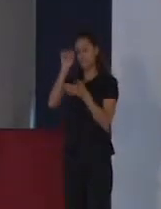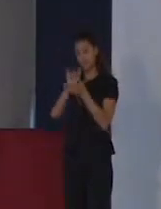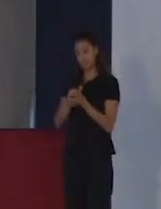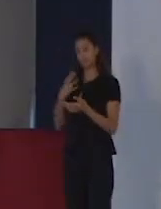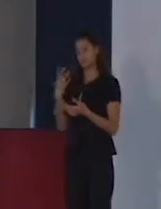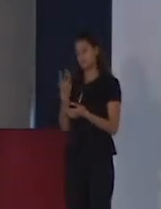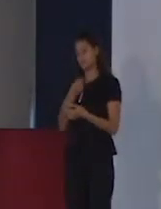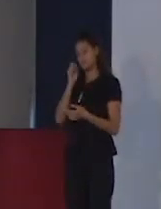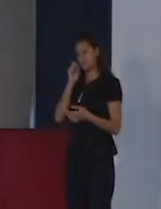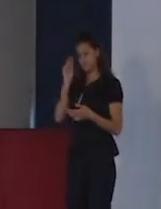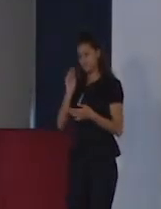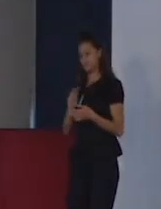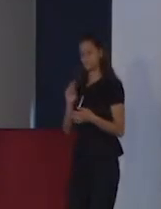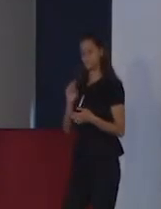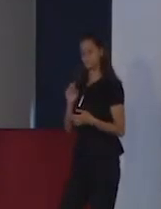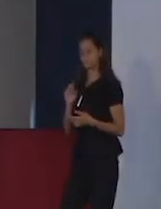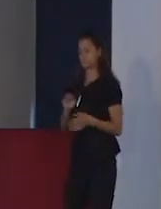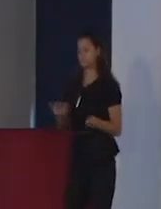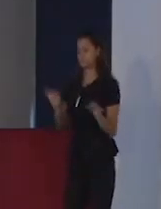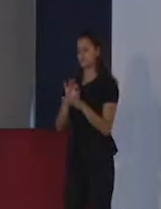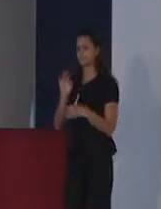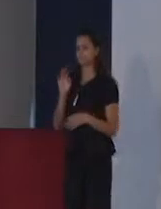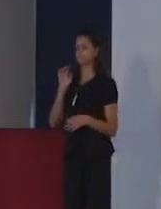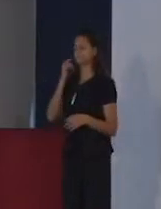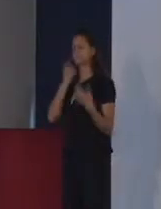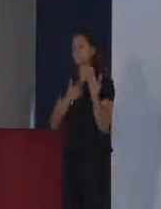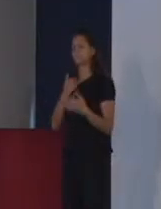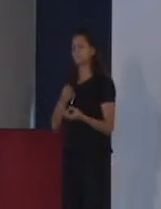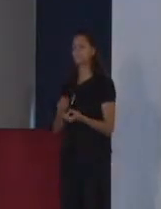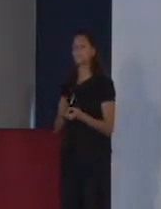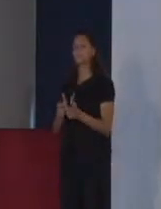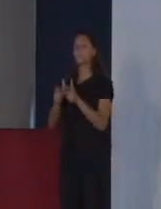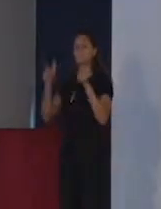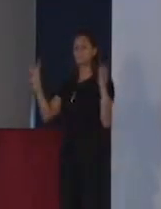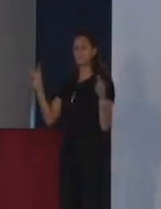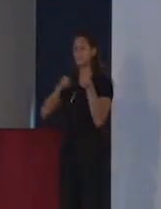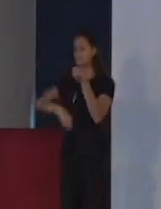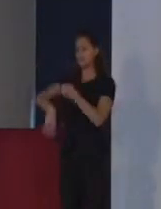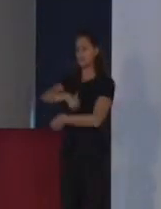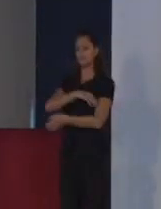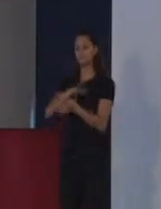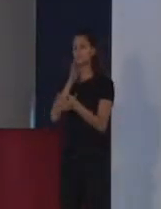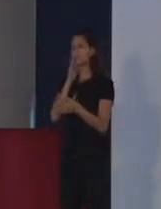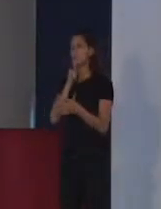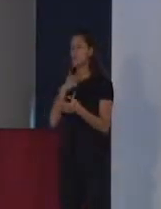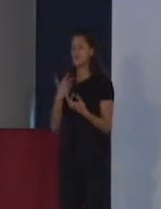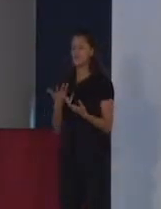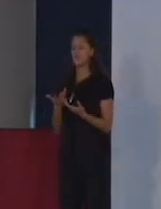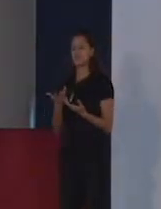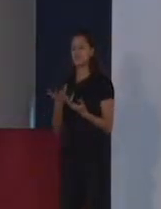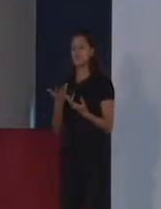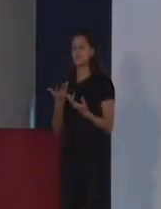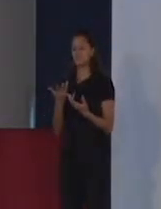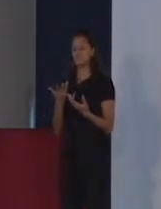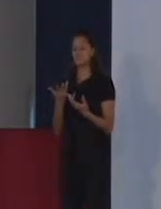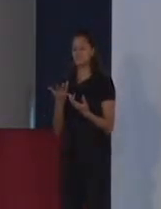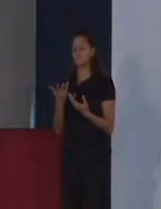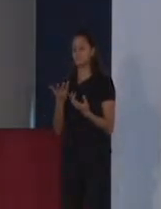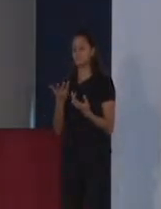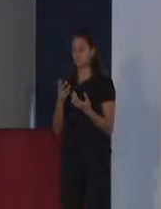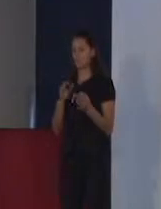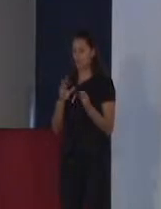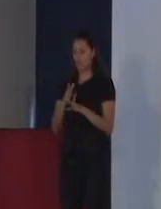veedores. Muchas de nuestras poblaciones no están preparadas en un primer momento para el acceso a la